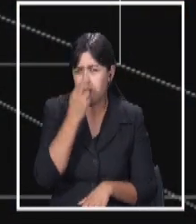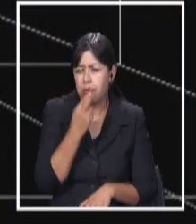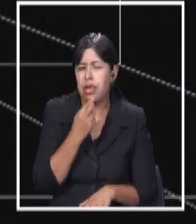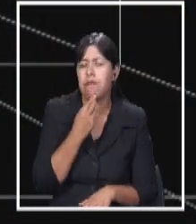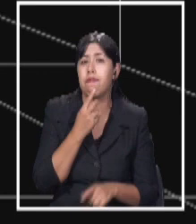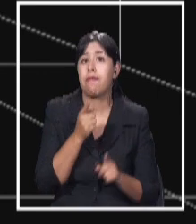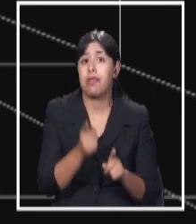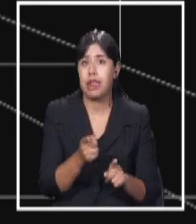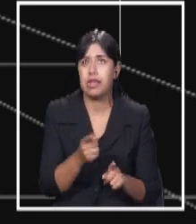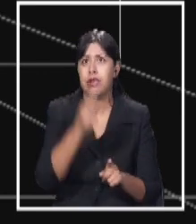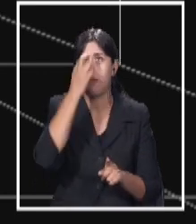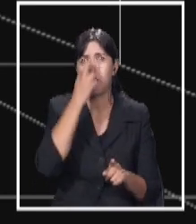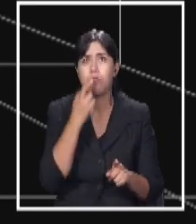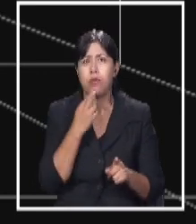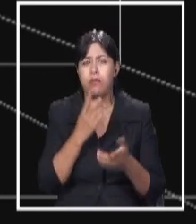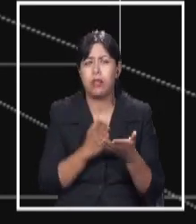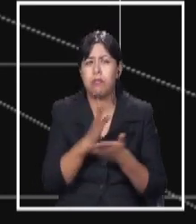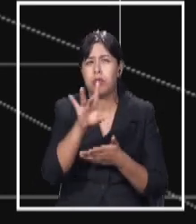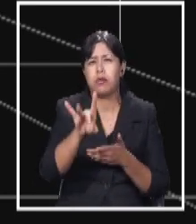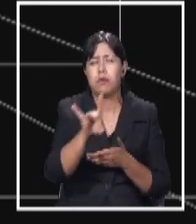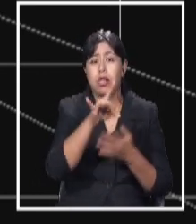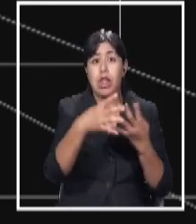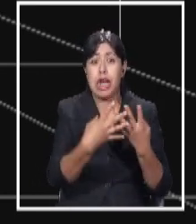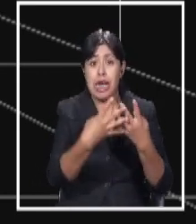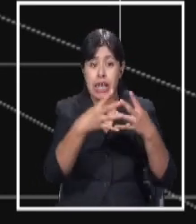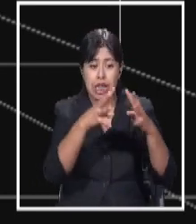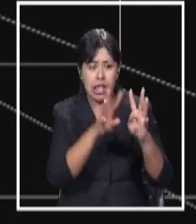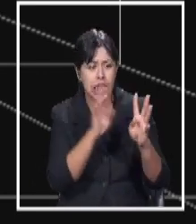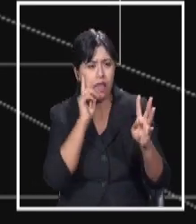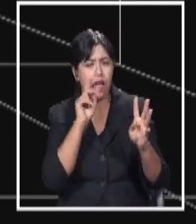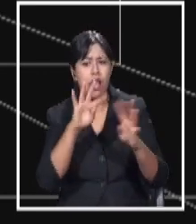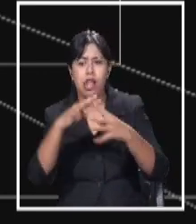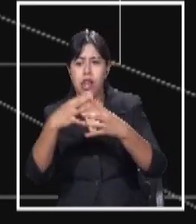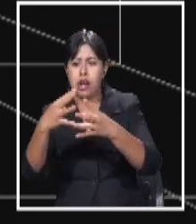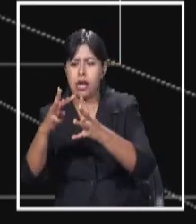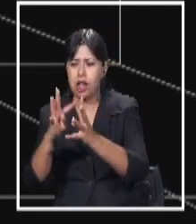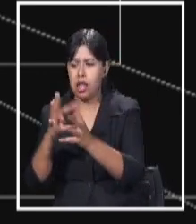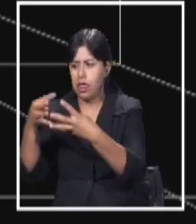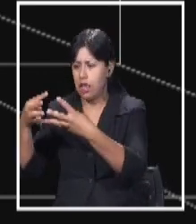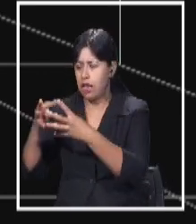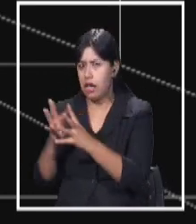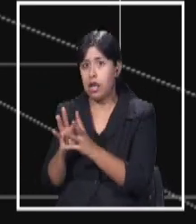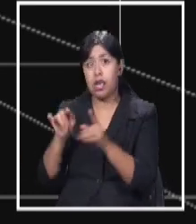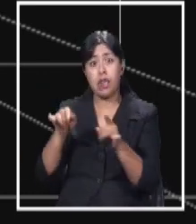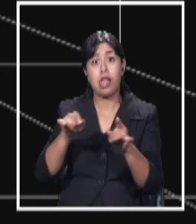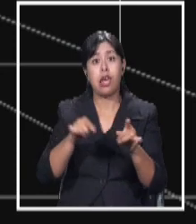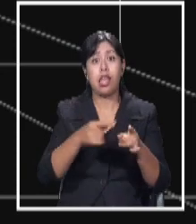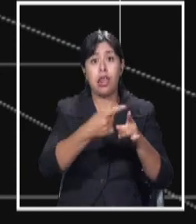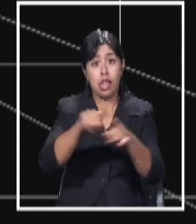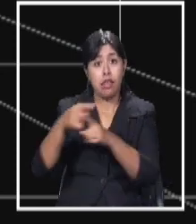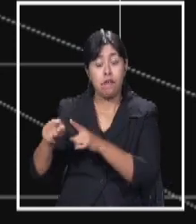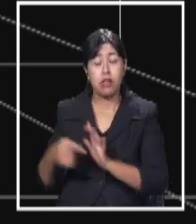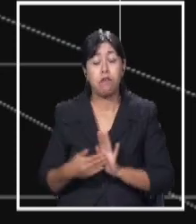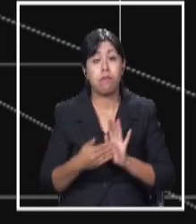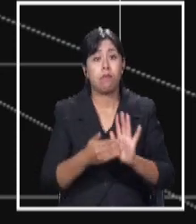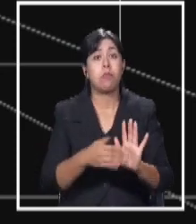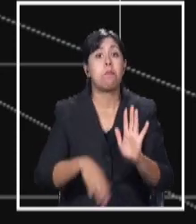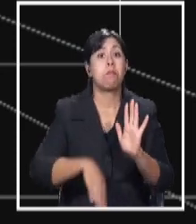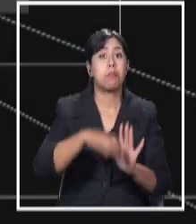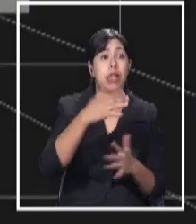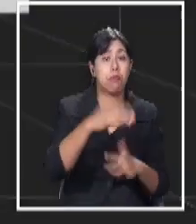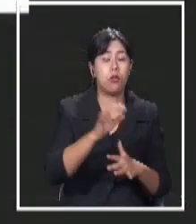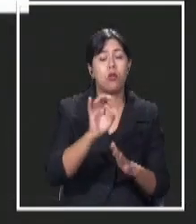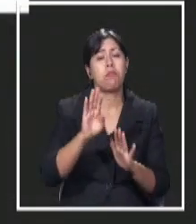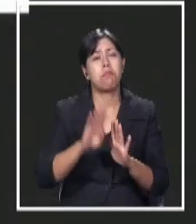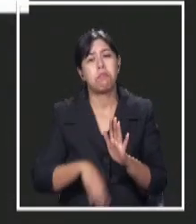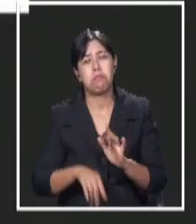esos perfiles como redes, se da cuenta que distintos síntomas adquieren mayor o menor importancia. Estas redes